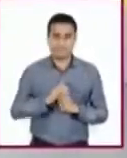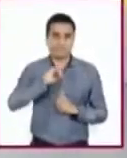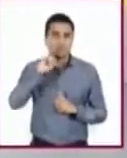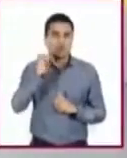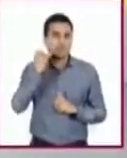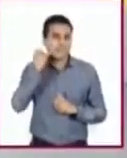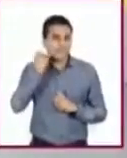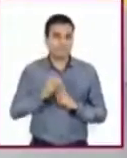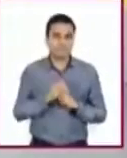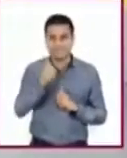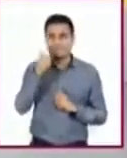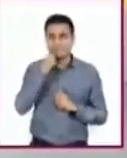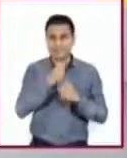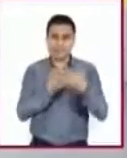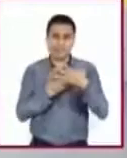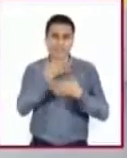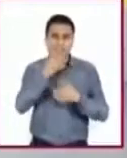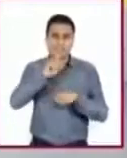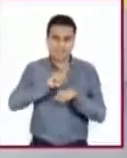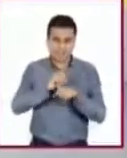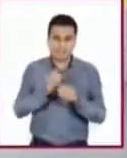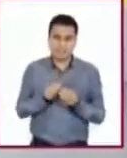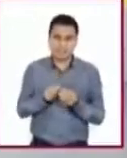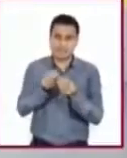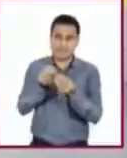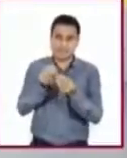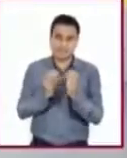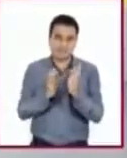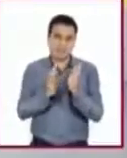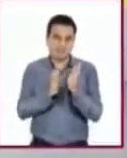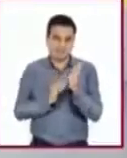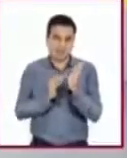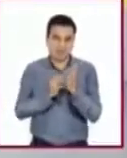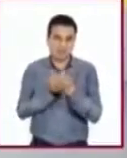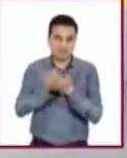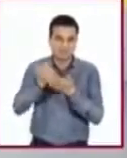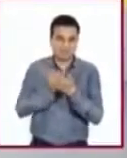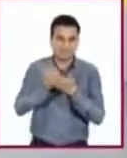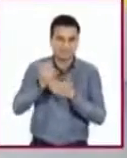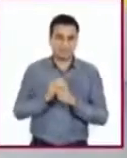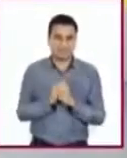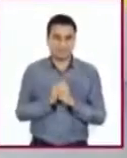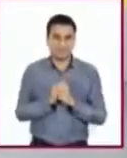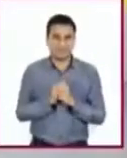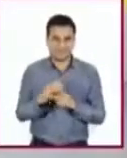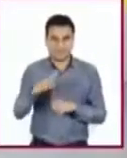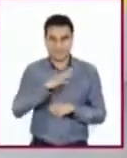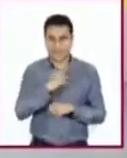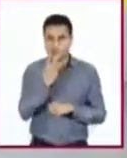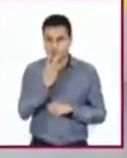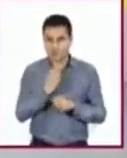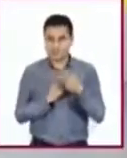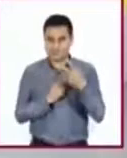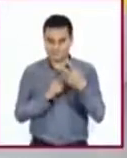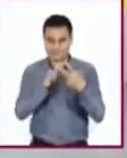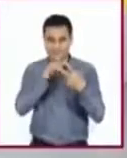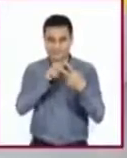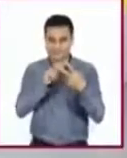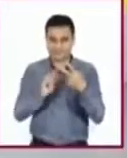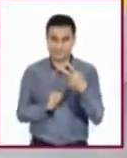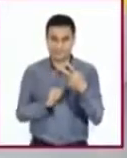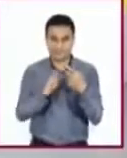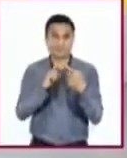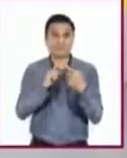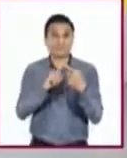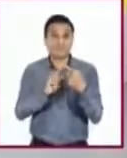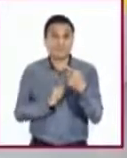recibe cada quincena su comprobante por pago de nómina, el cual se divide en dos partes: un apartado